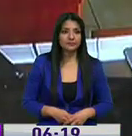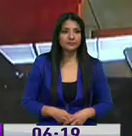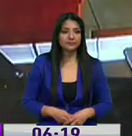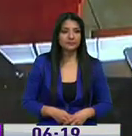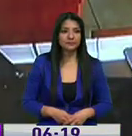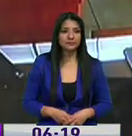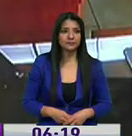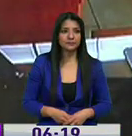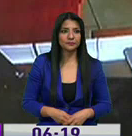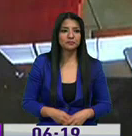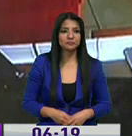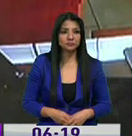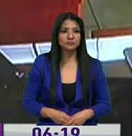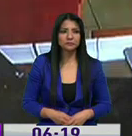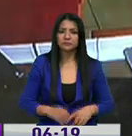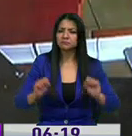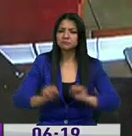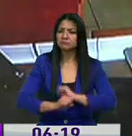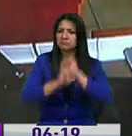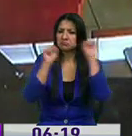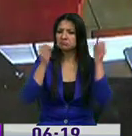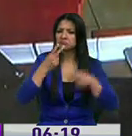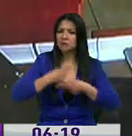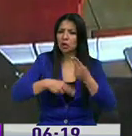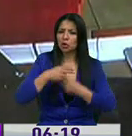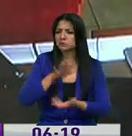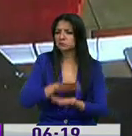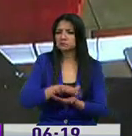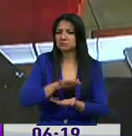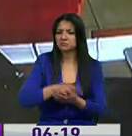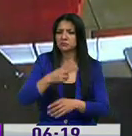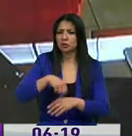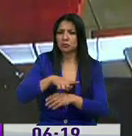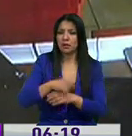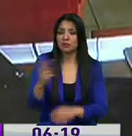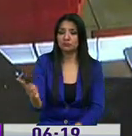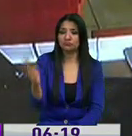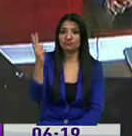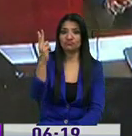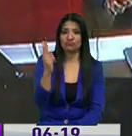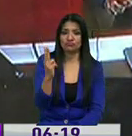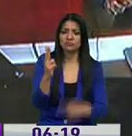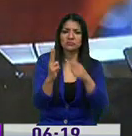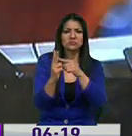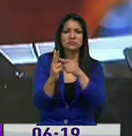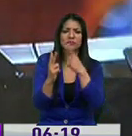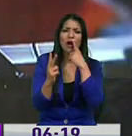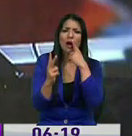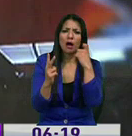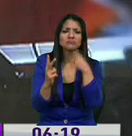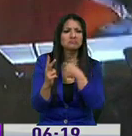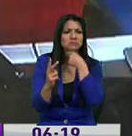pero una mañana normal en ese negocio cuando aparecieron dos señores uno de ellos de avanzada edad